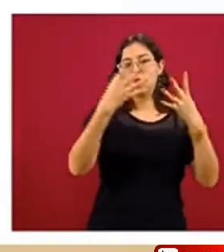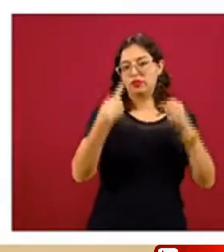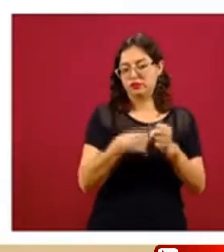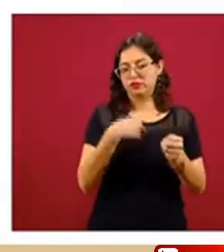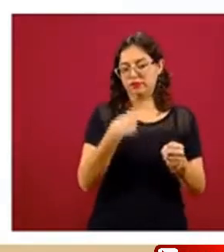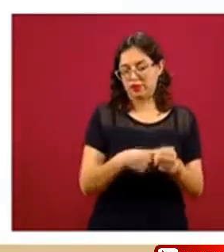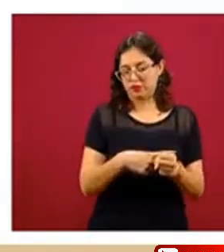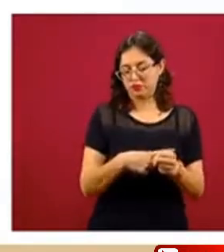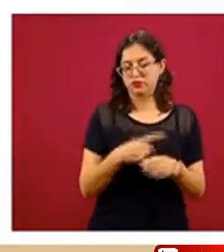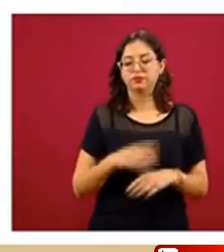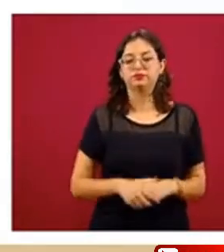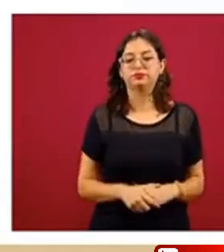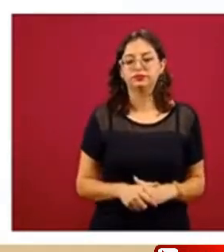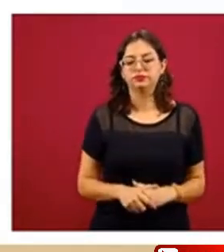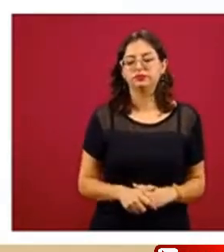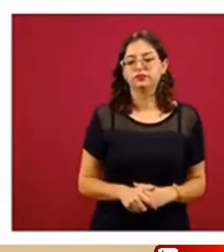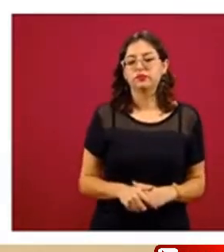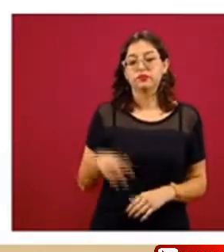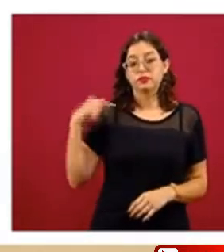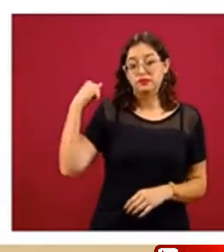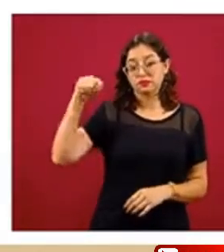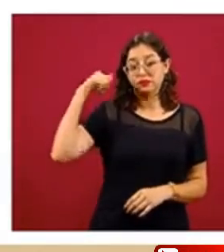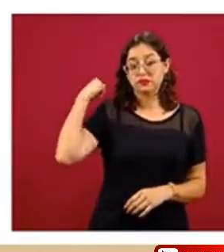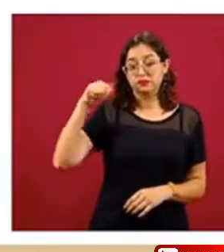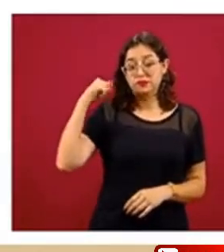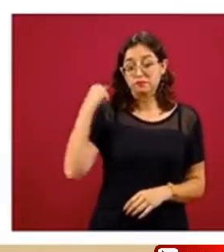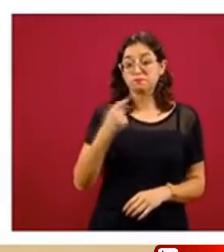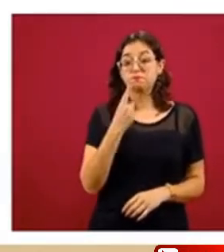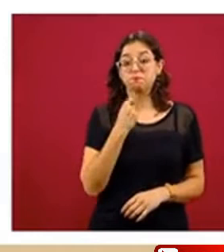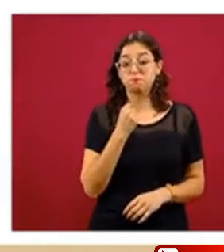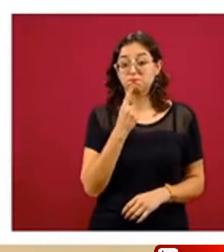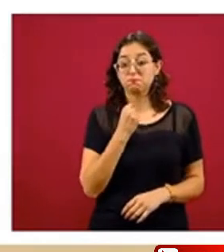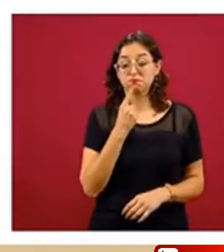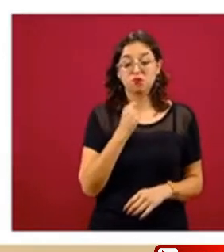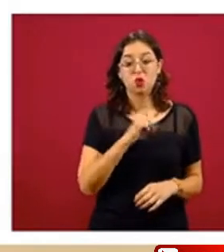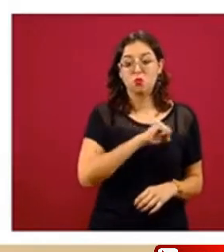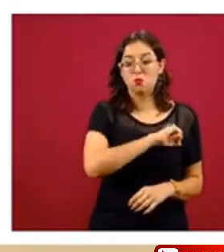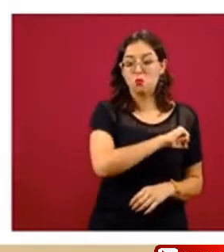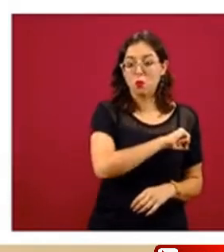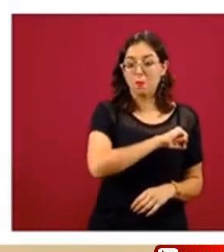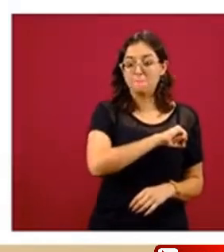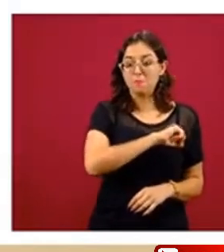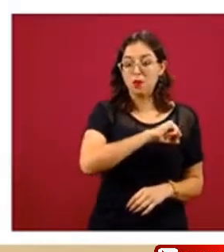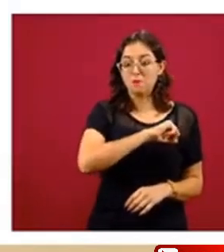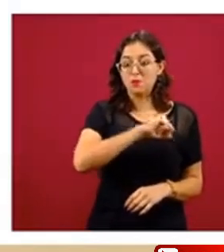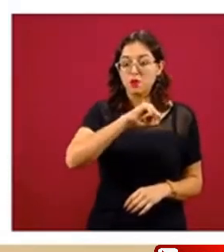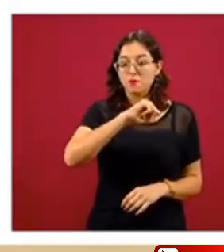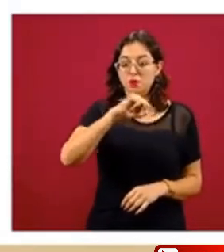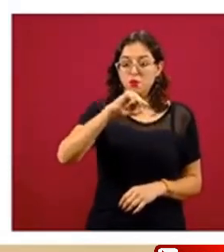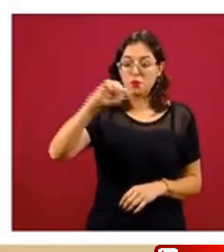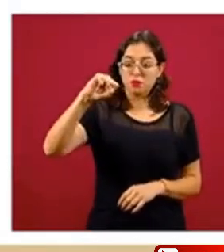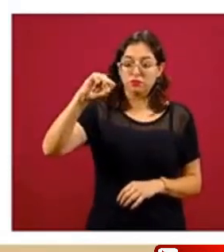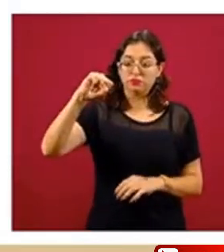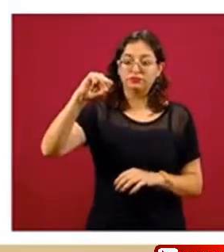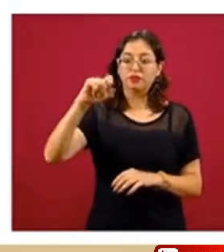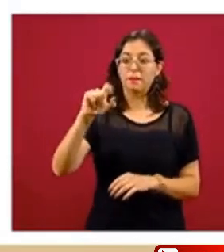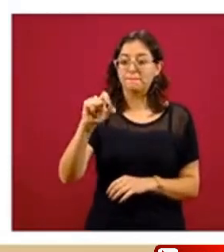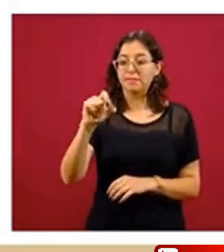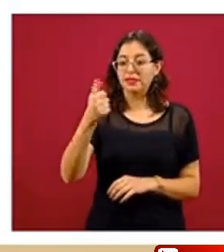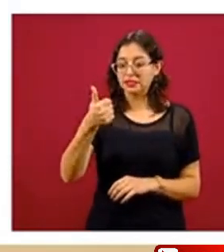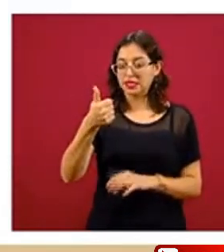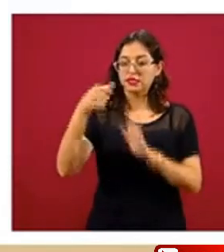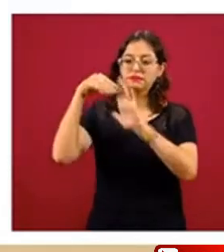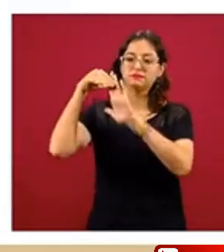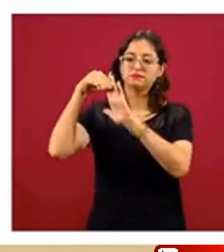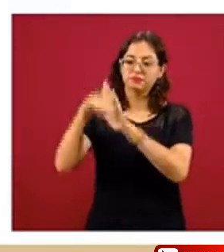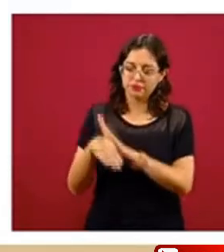casos estimados. Y aquí vemos Tabasco en esta curva roja, fue subiendo, tiene un pequeño descenso en la semana